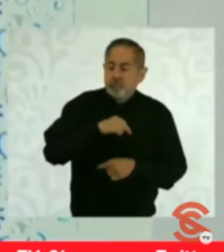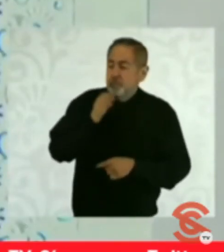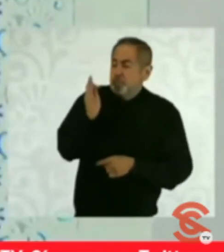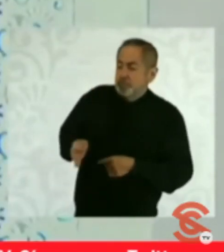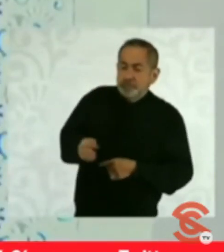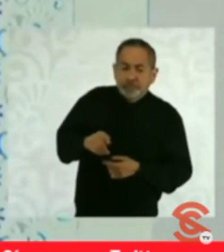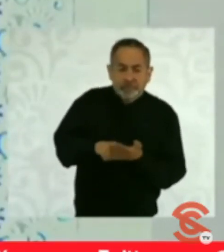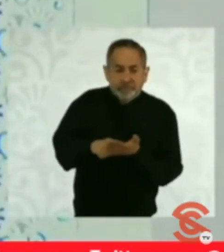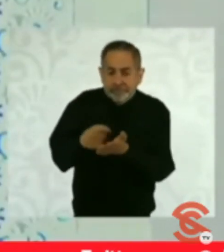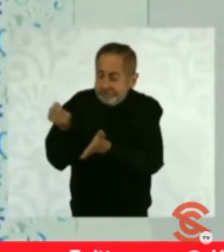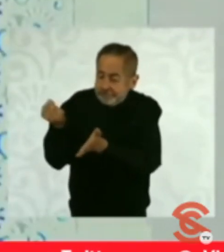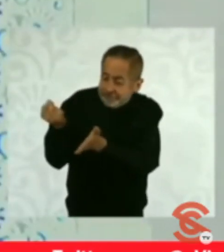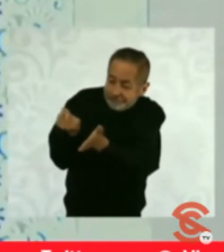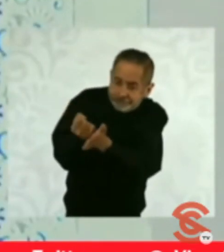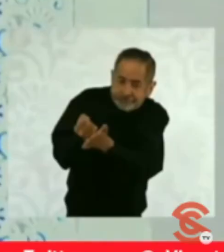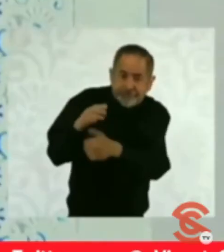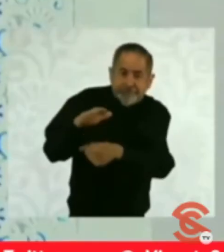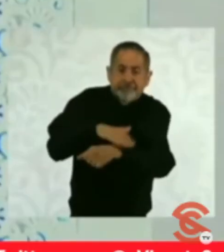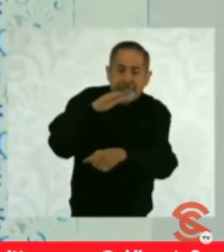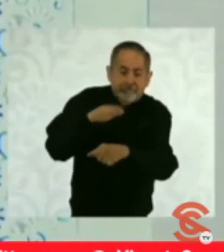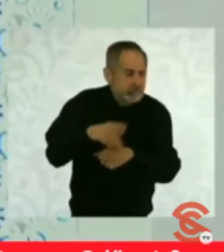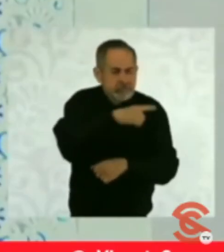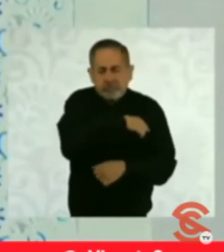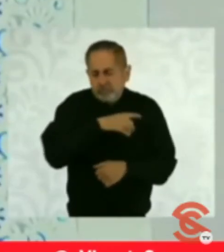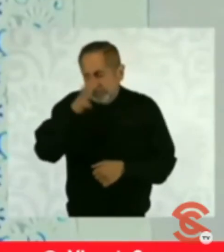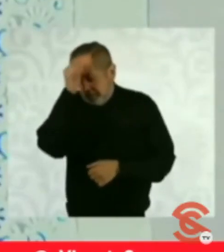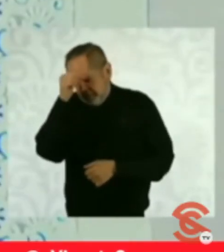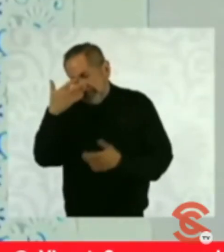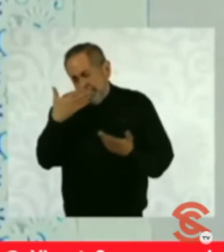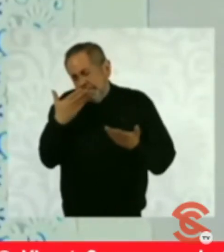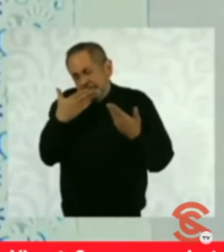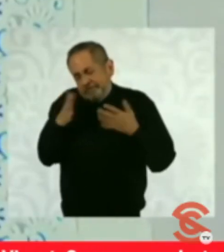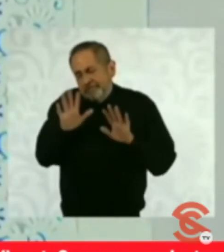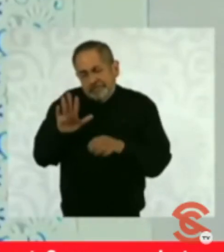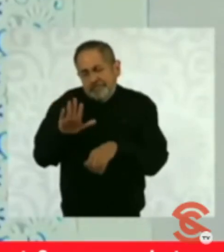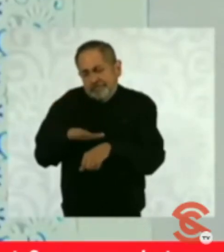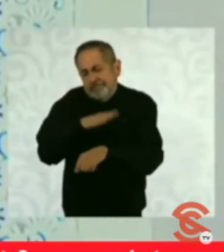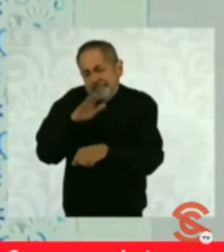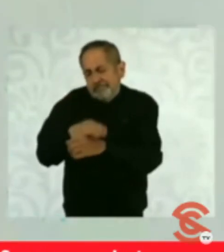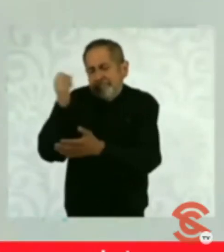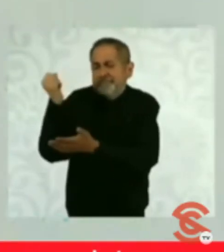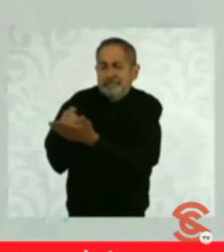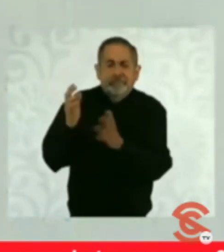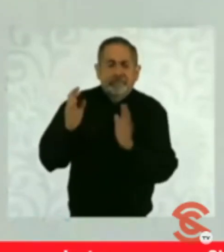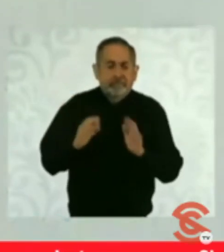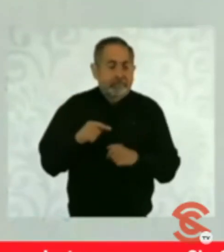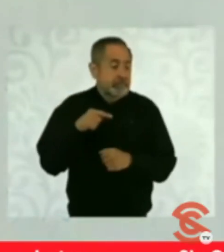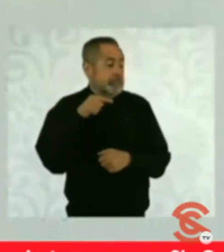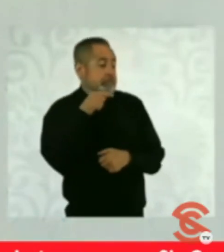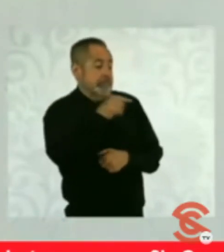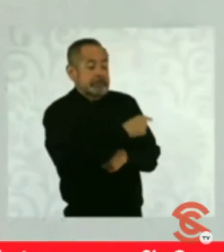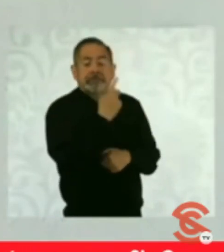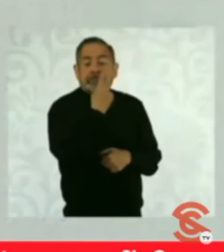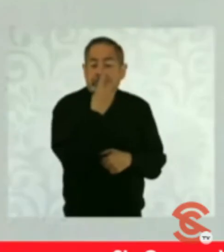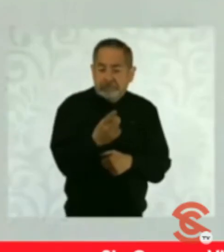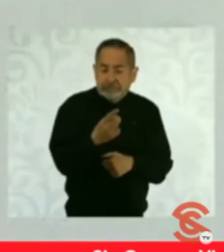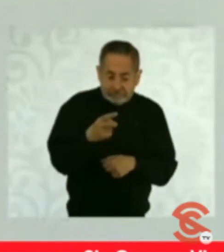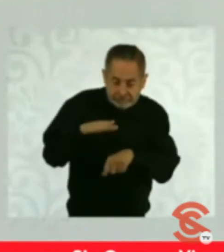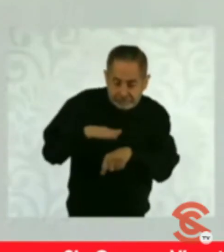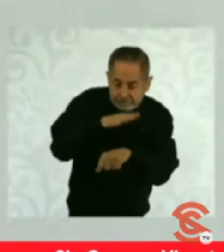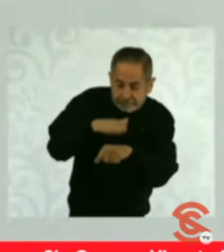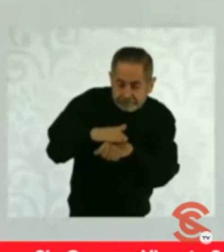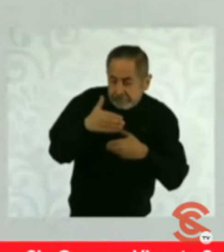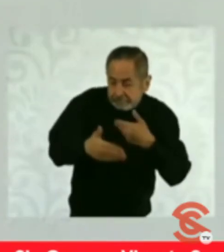problemas en la aprobación, en el procedimiento. Dice que estuvo bien el procedimiento.